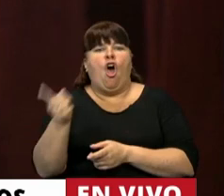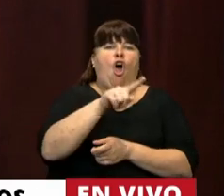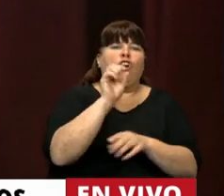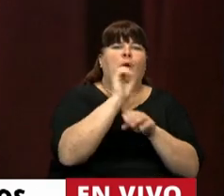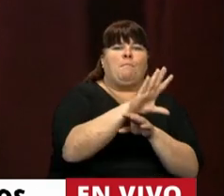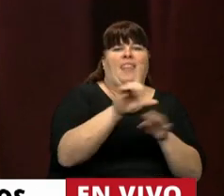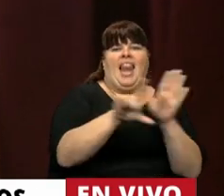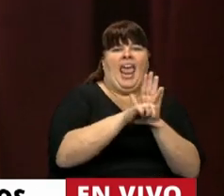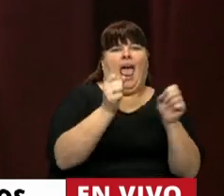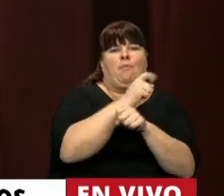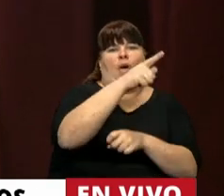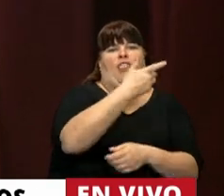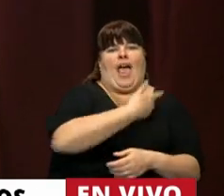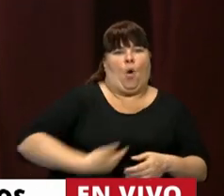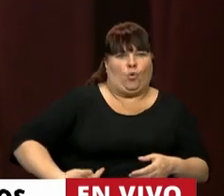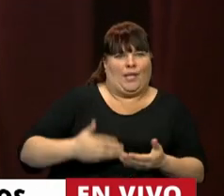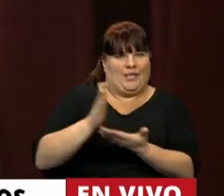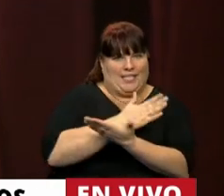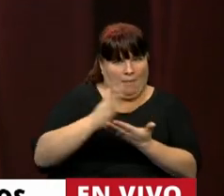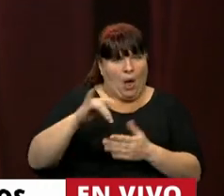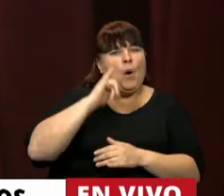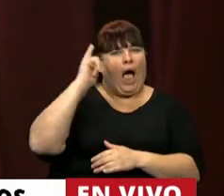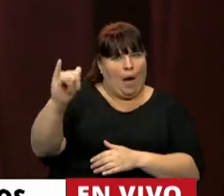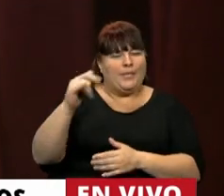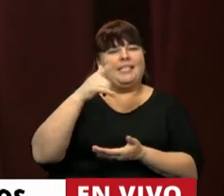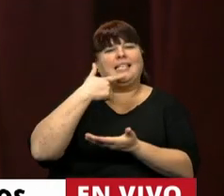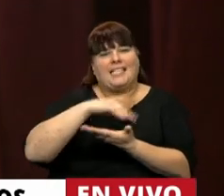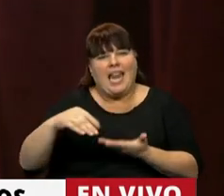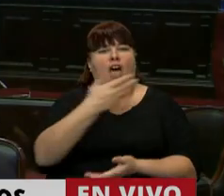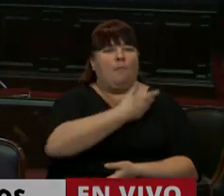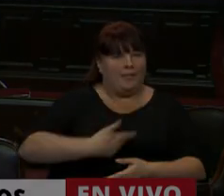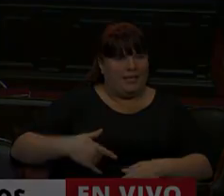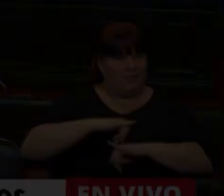otra parte que es ley y va al Ejecutivo. Así que se comunicará a los destinos pertinentes.